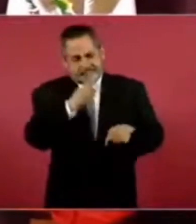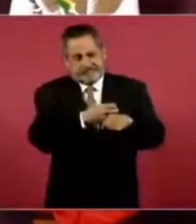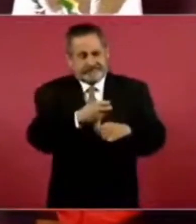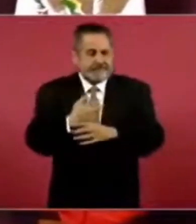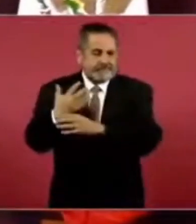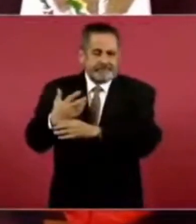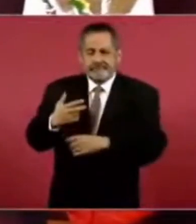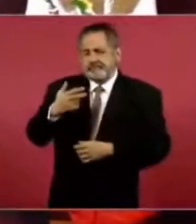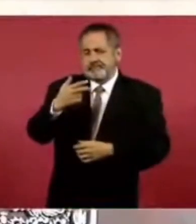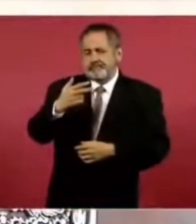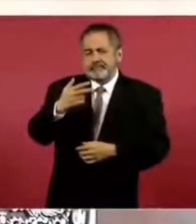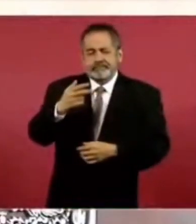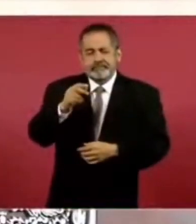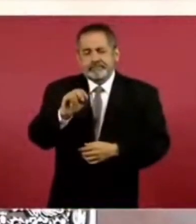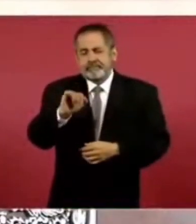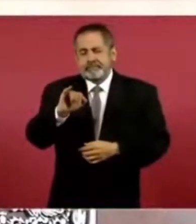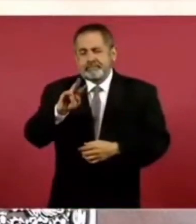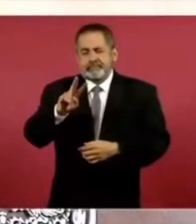Gerso,